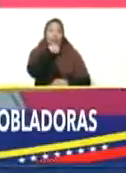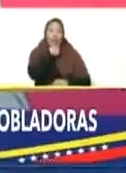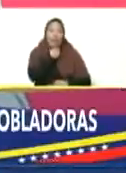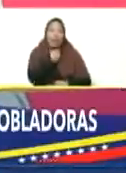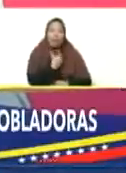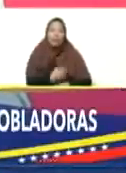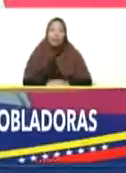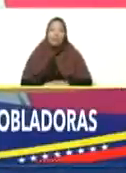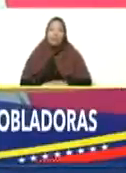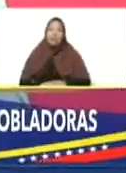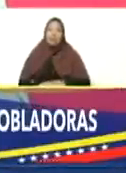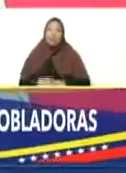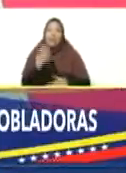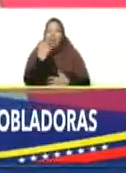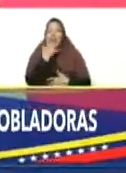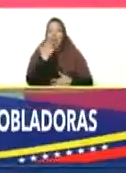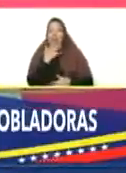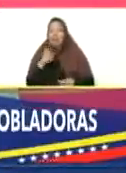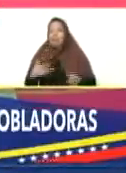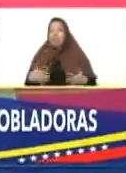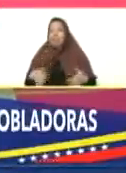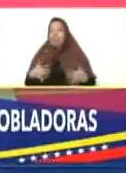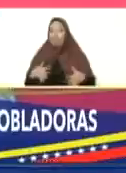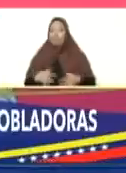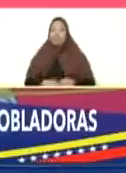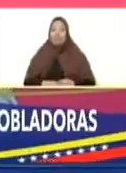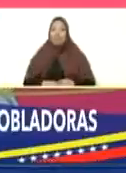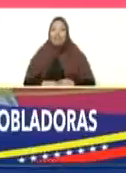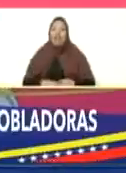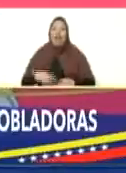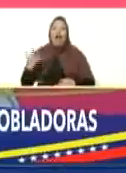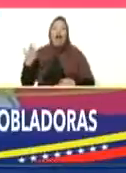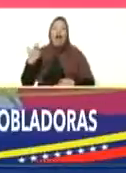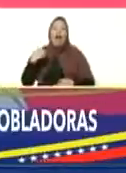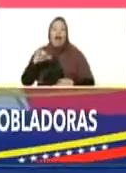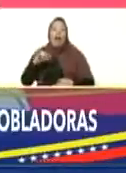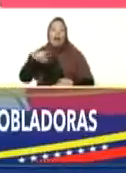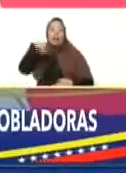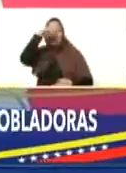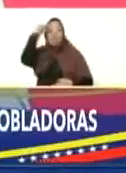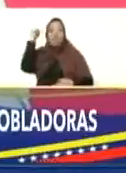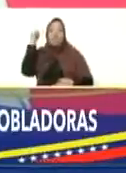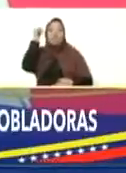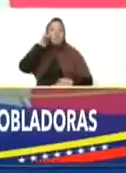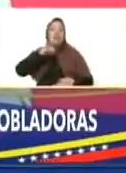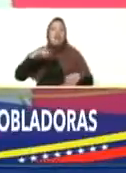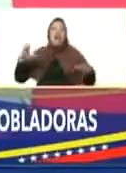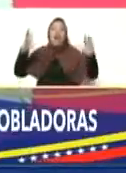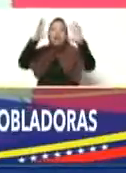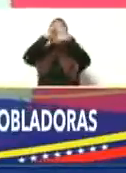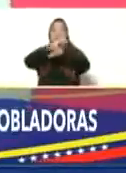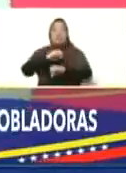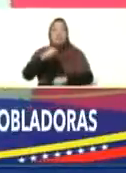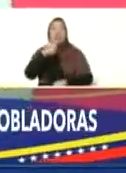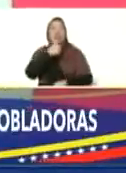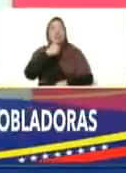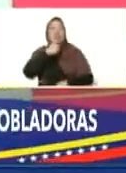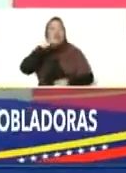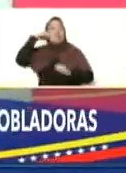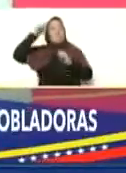de mi célula fiebre del sábado por la noche quién ha visto esa película